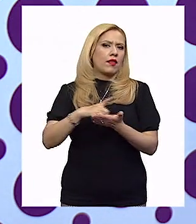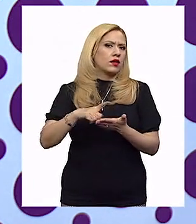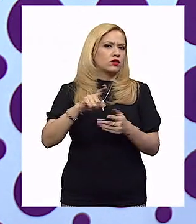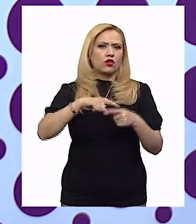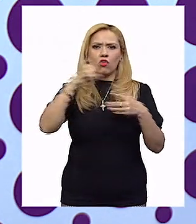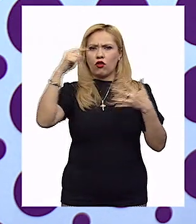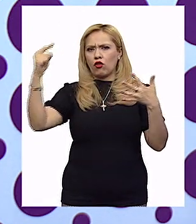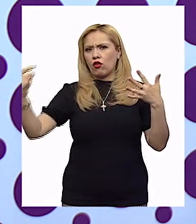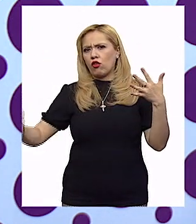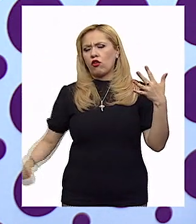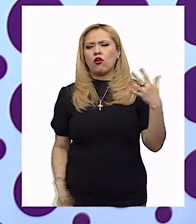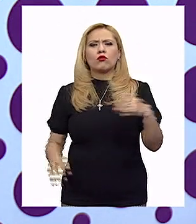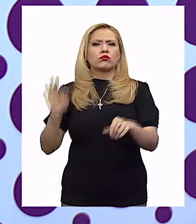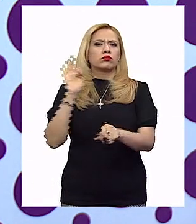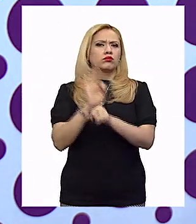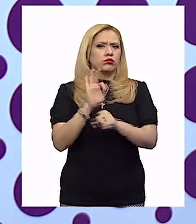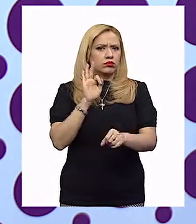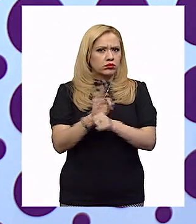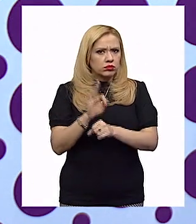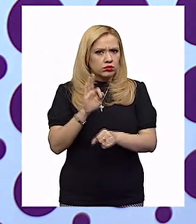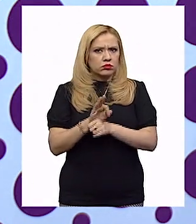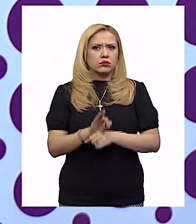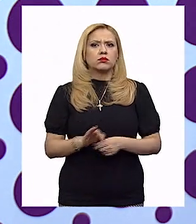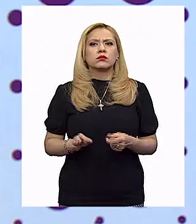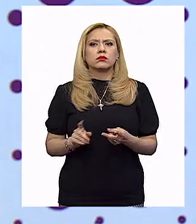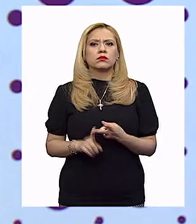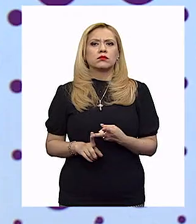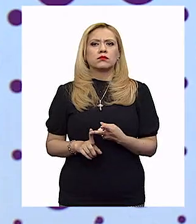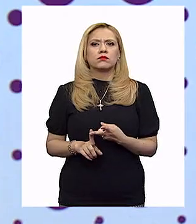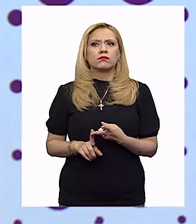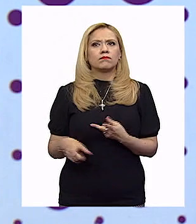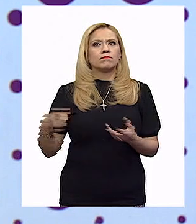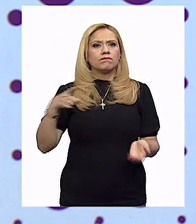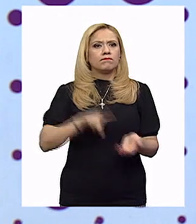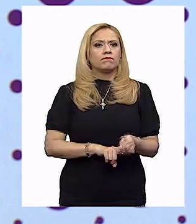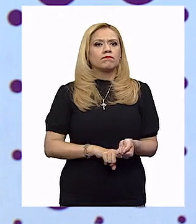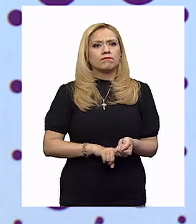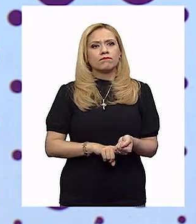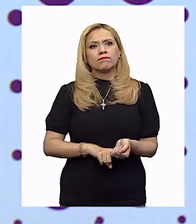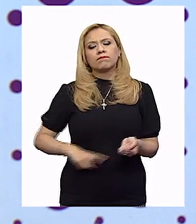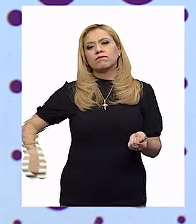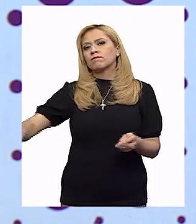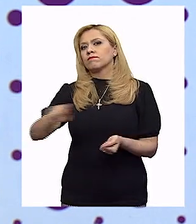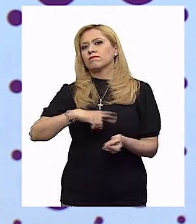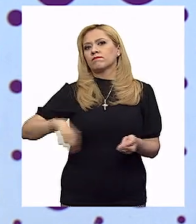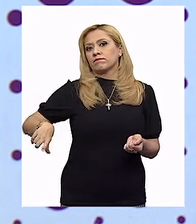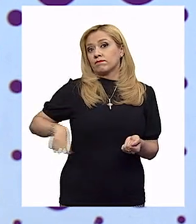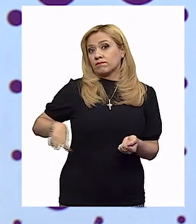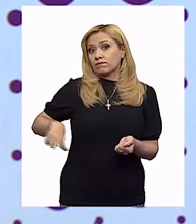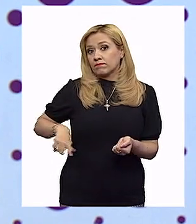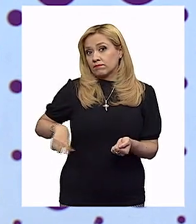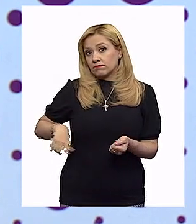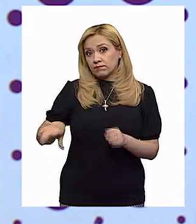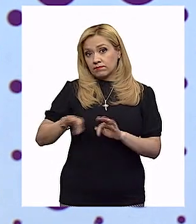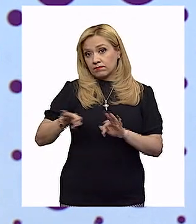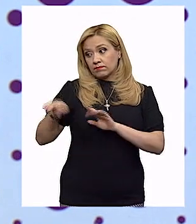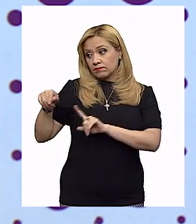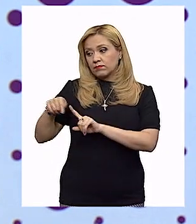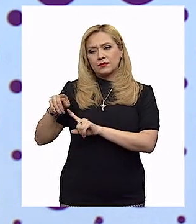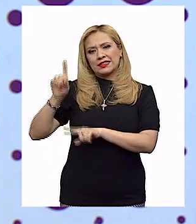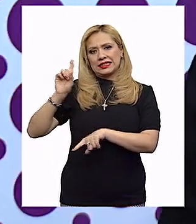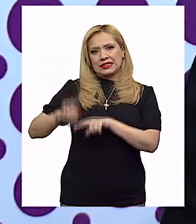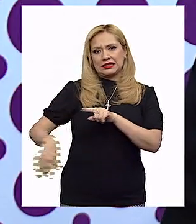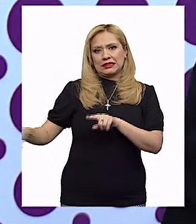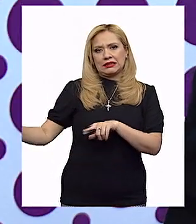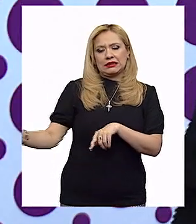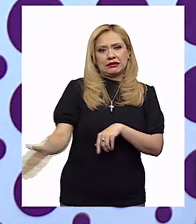de protecciones, ya sea desde, si es un funcionario público, pues retirar del espacio donde